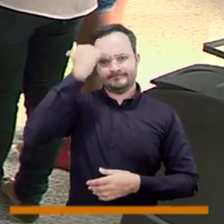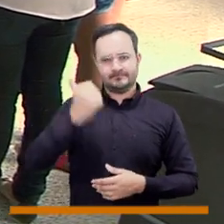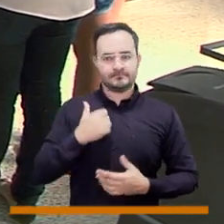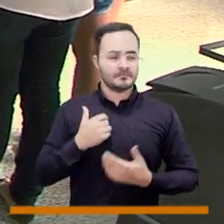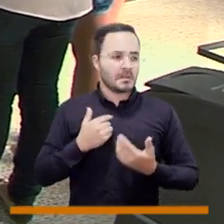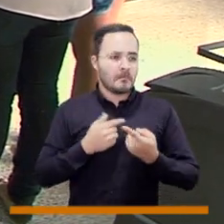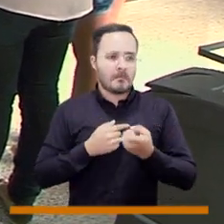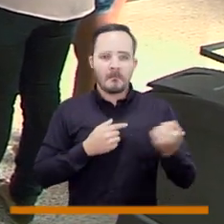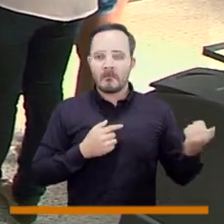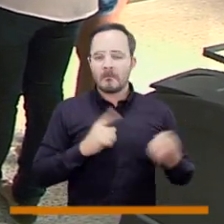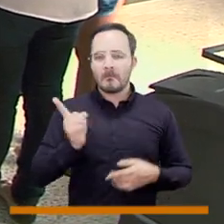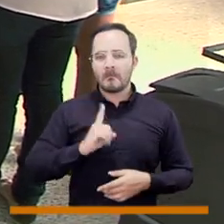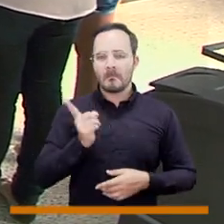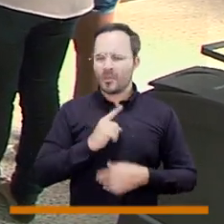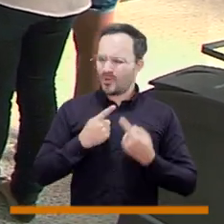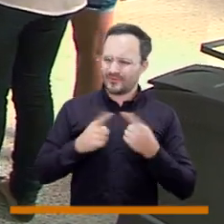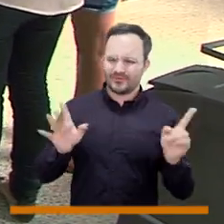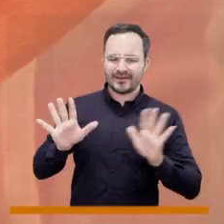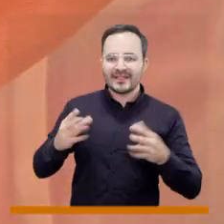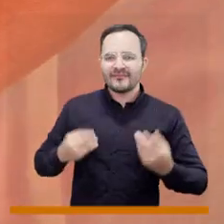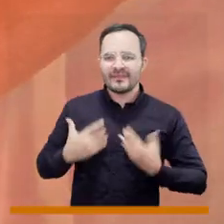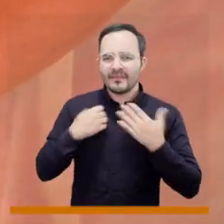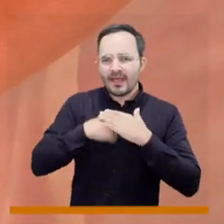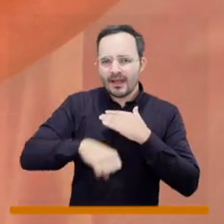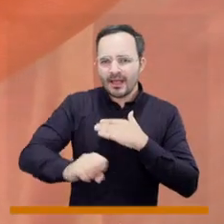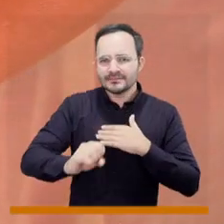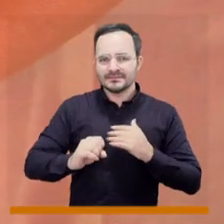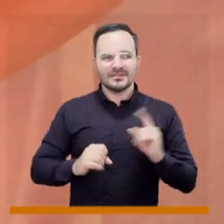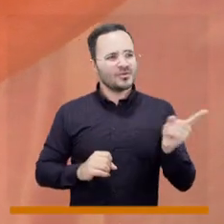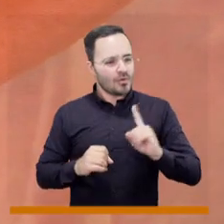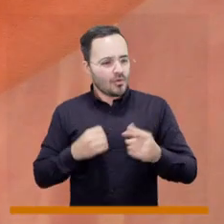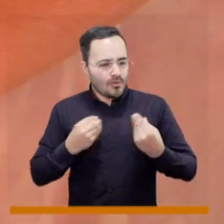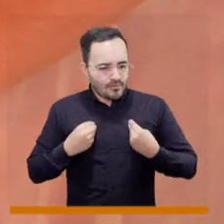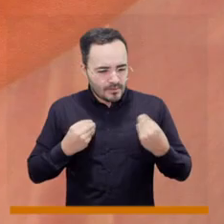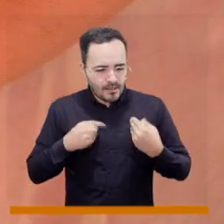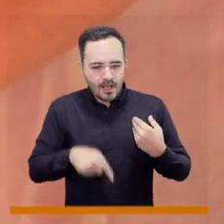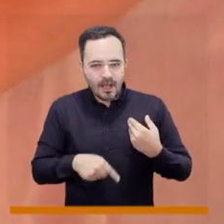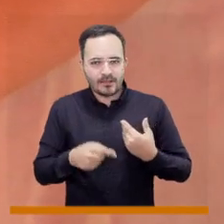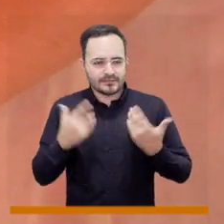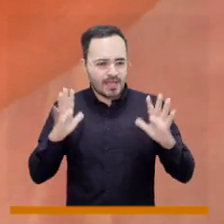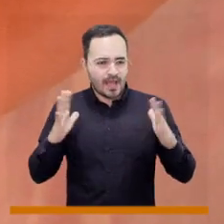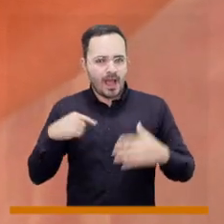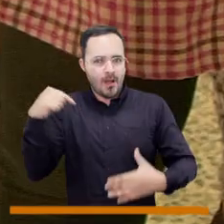y creo que es respetable, digamos, las posturas de ambos,